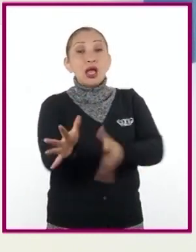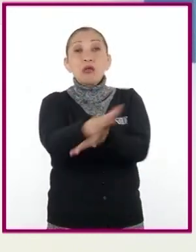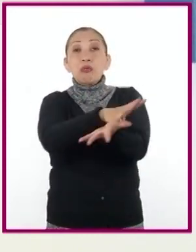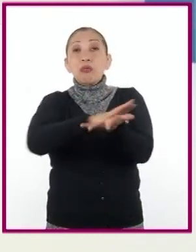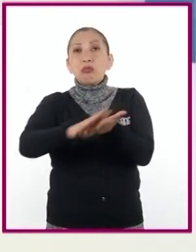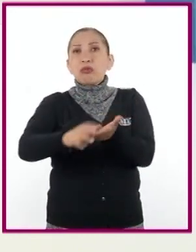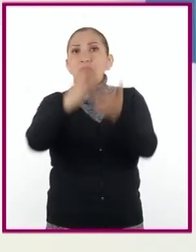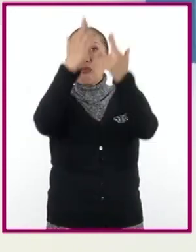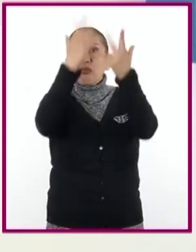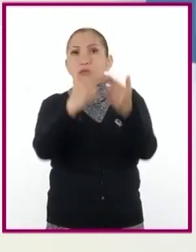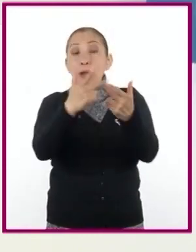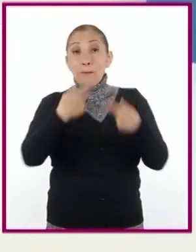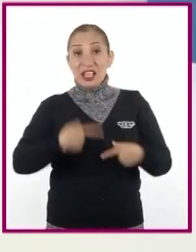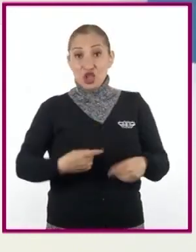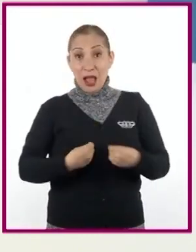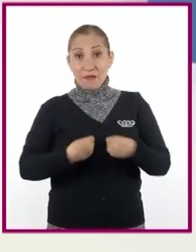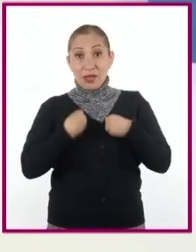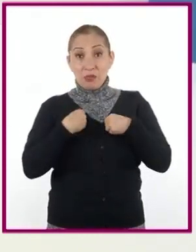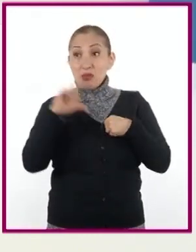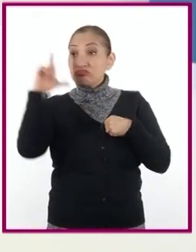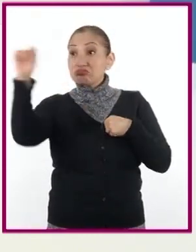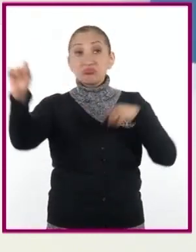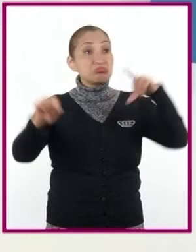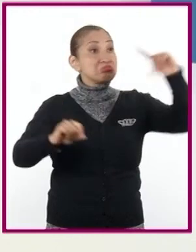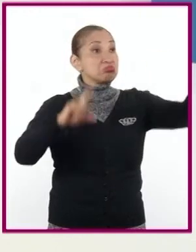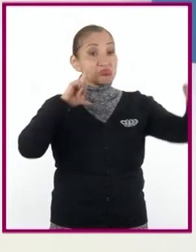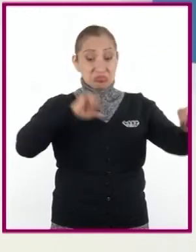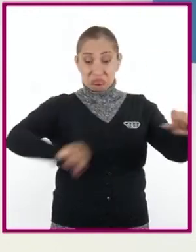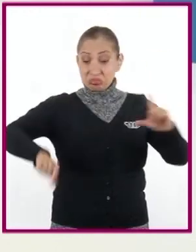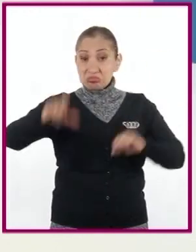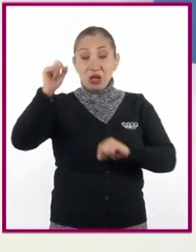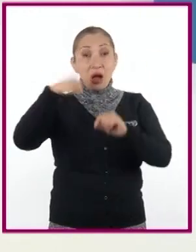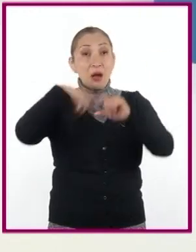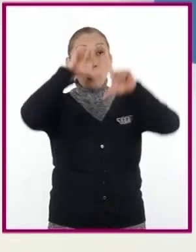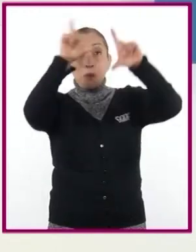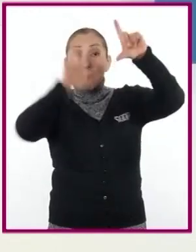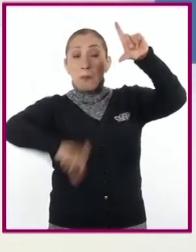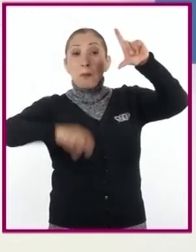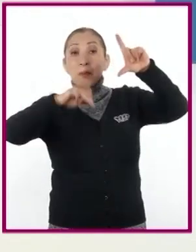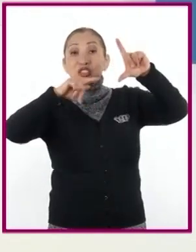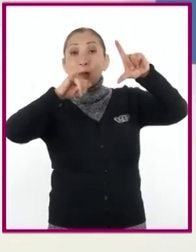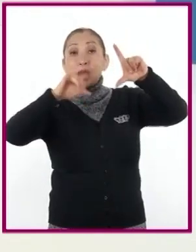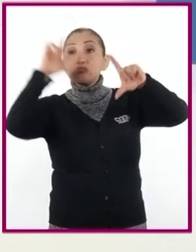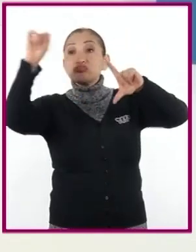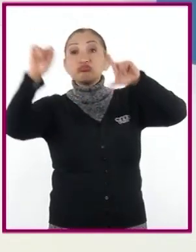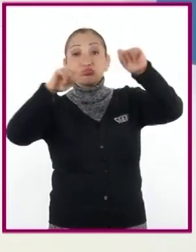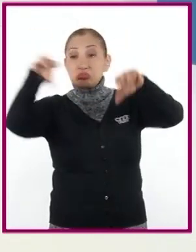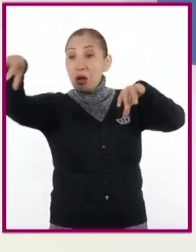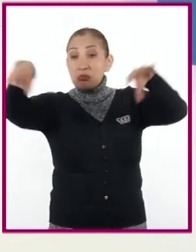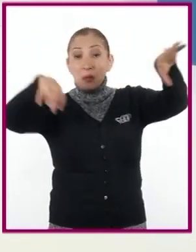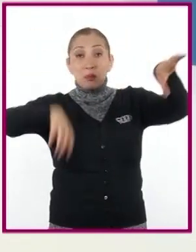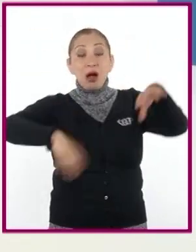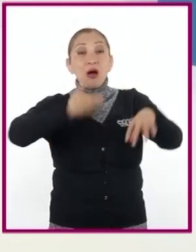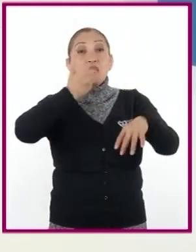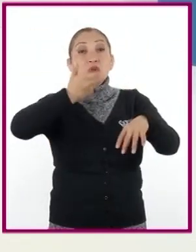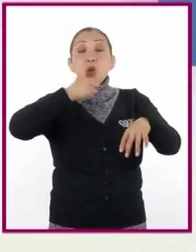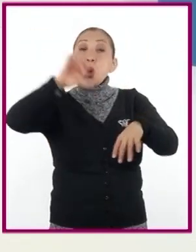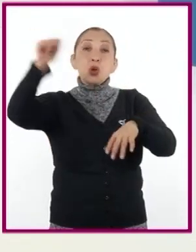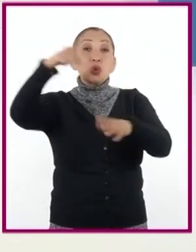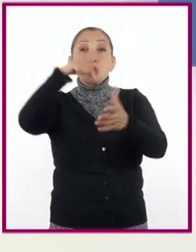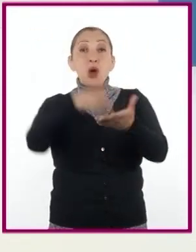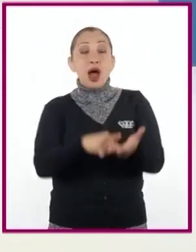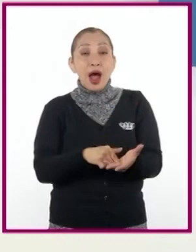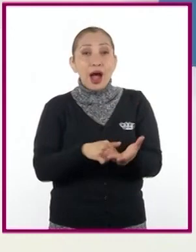destruida. Los sobrevivientes se dispersaron por toda Mesoamérica y llevaron sus costumbres y tradiciones hacia los